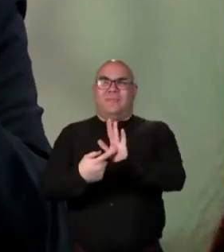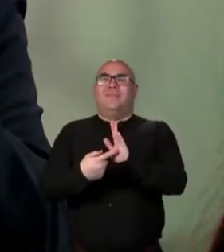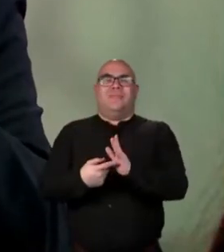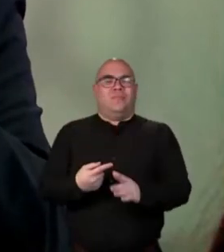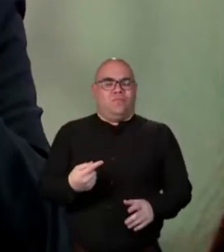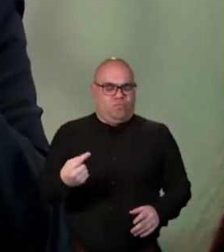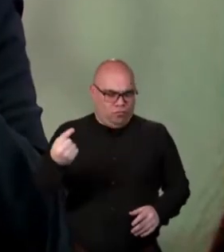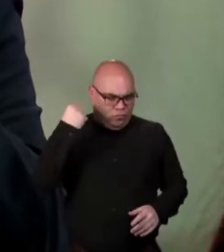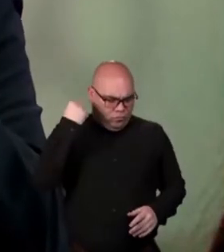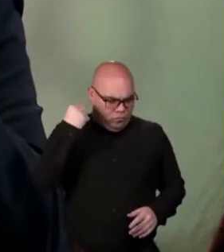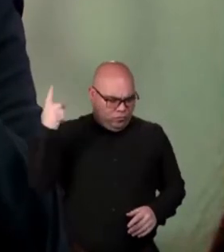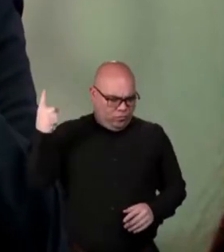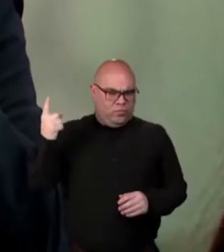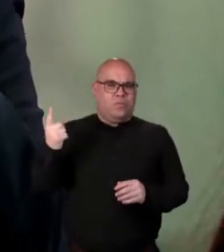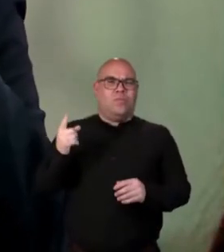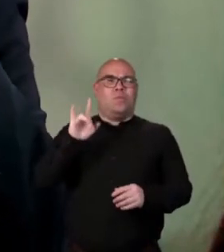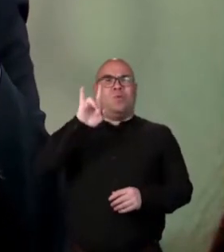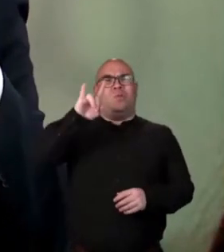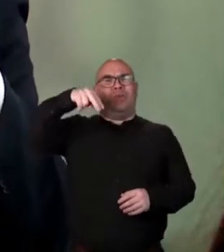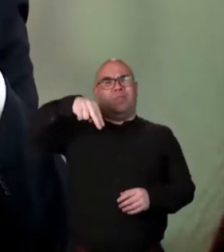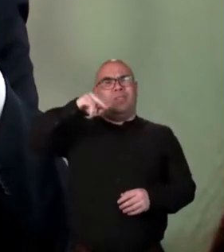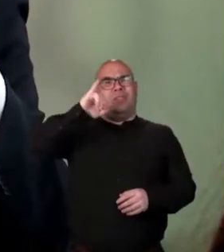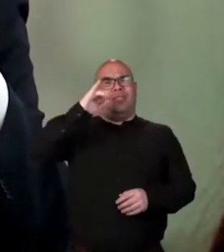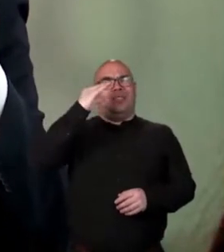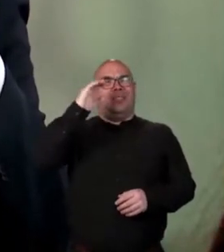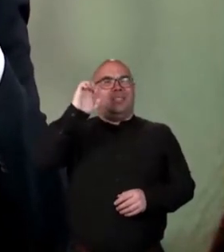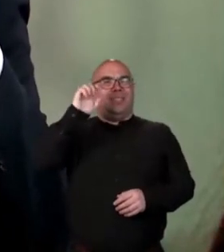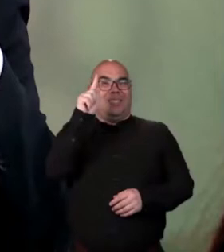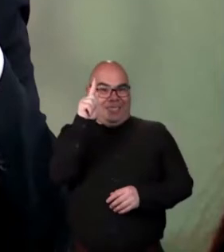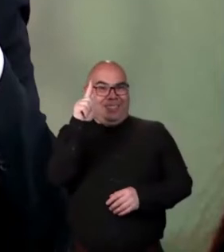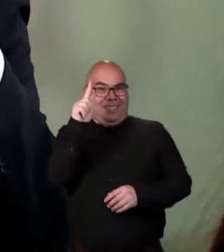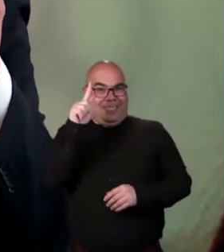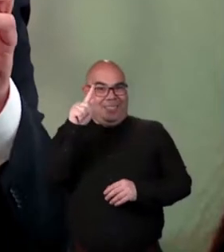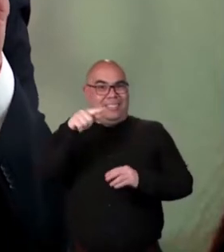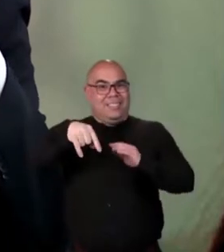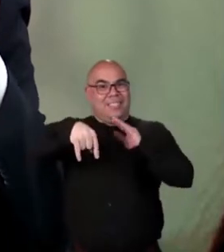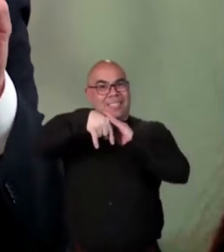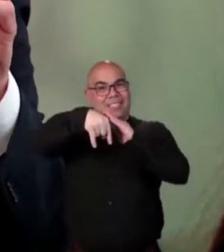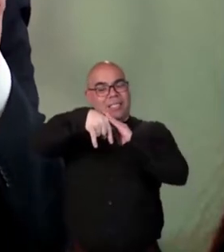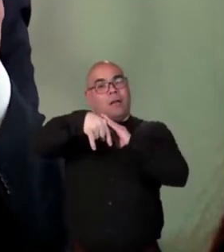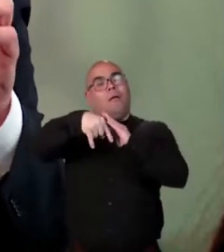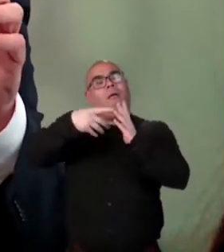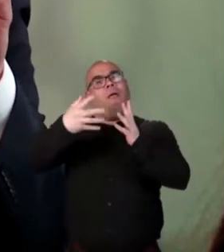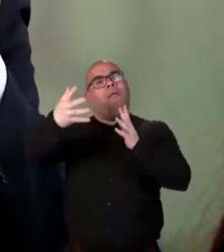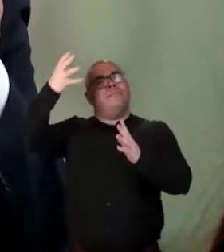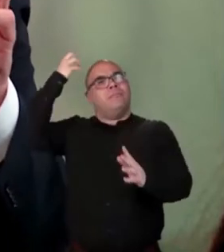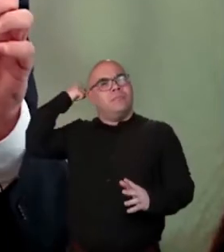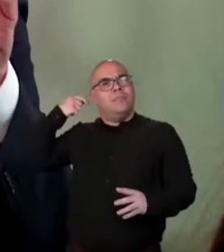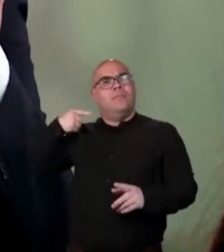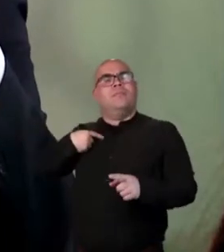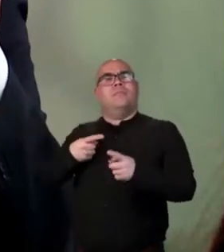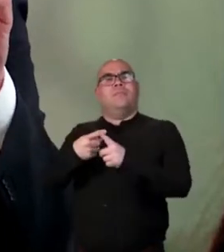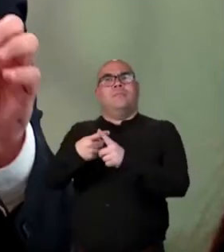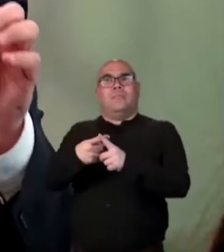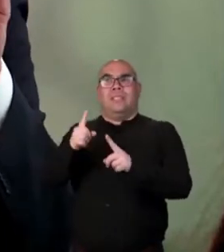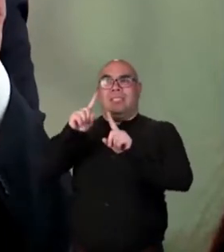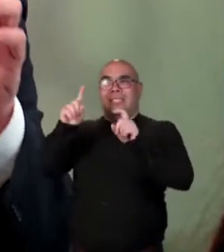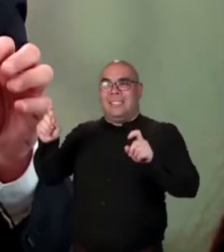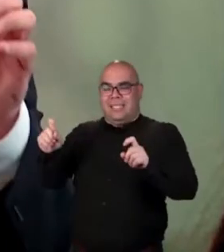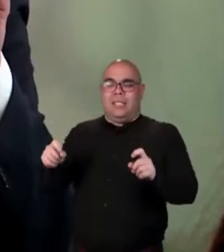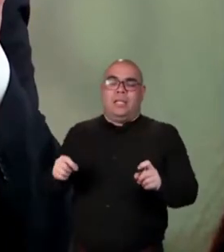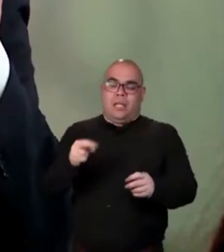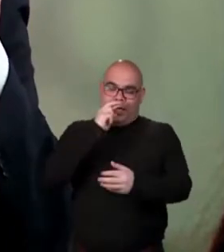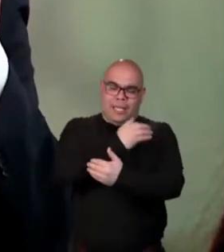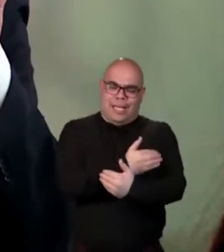unicef sé de todo lo que tiene que ver con el impacto que tuvo la brecha digital en la pandemia en los